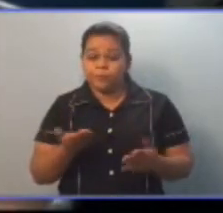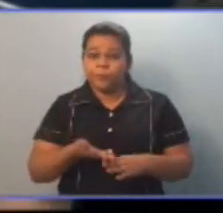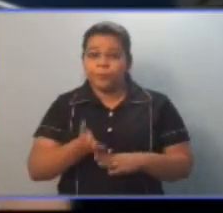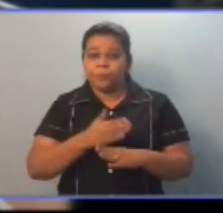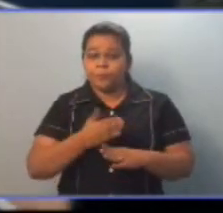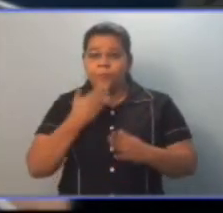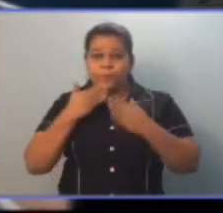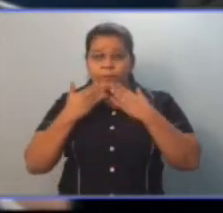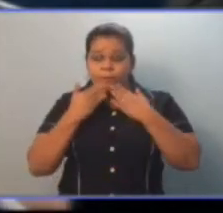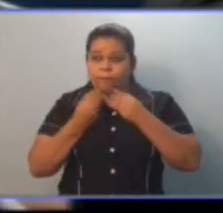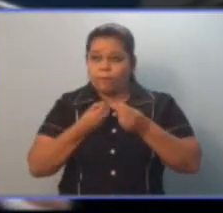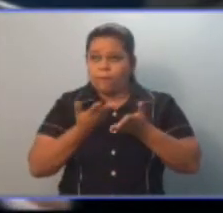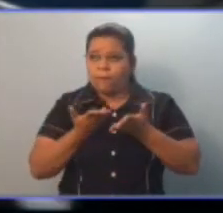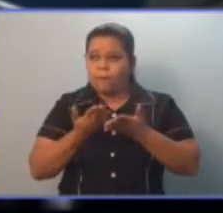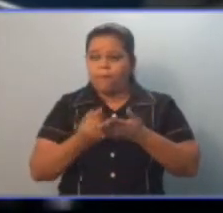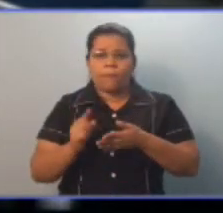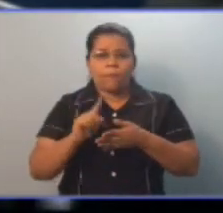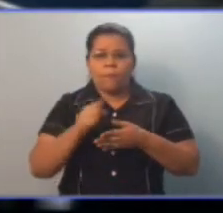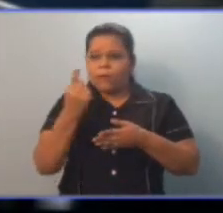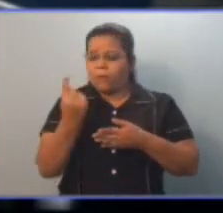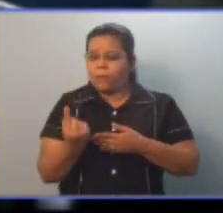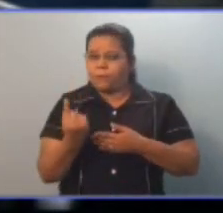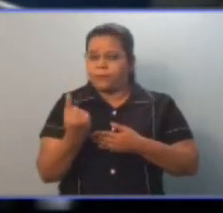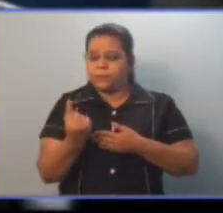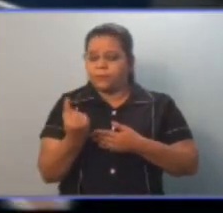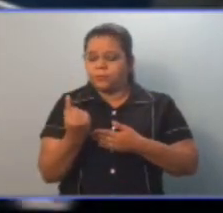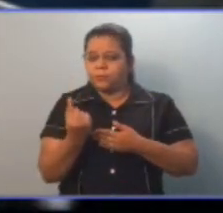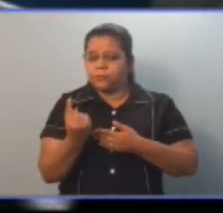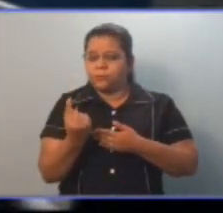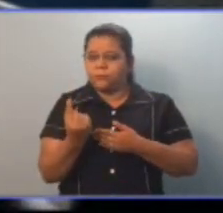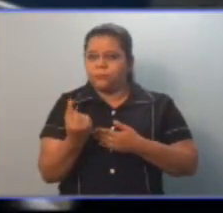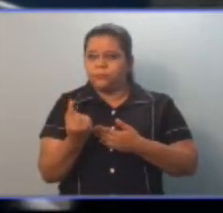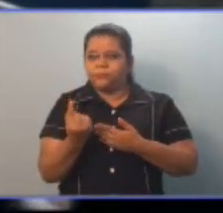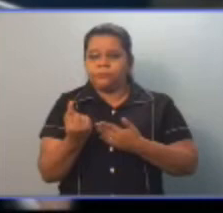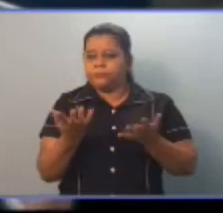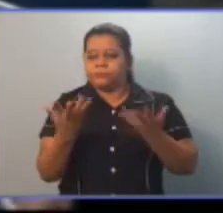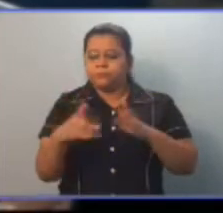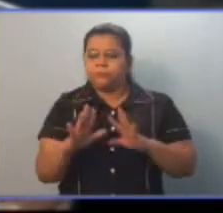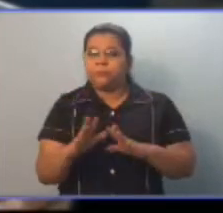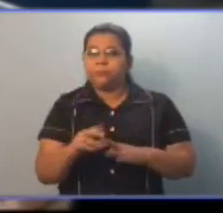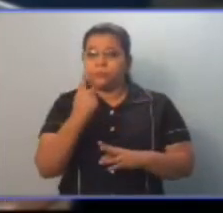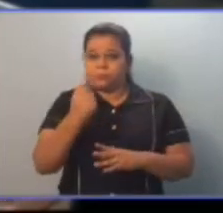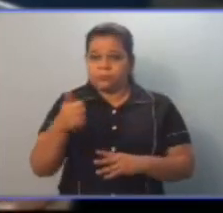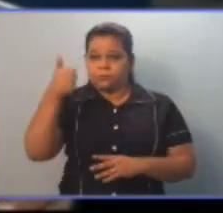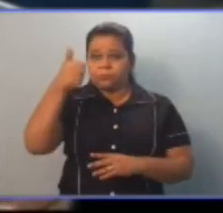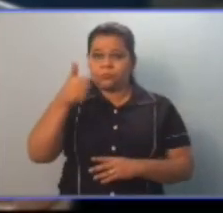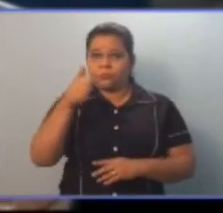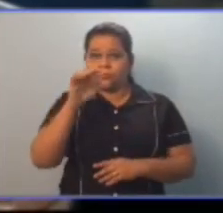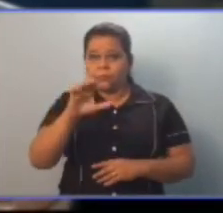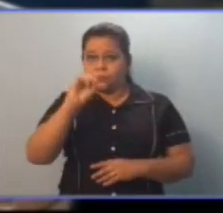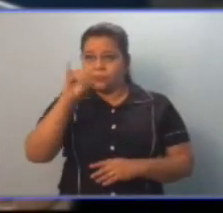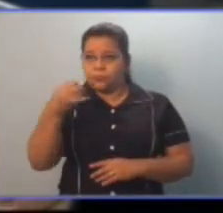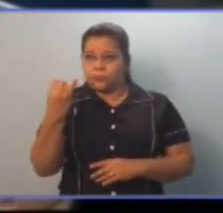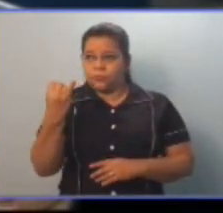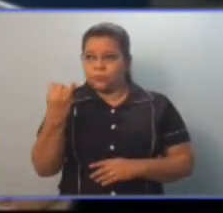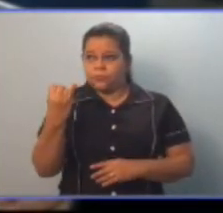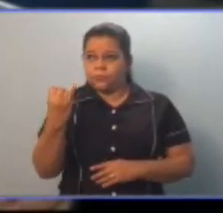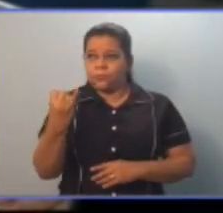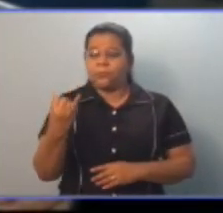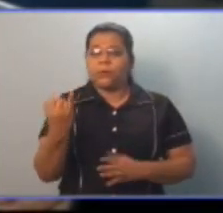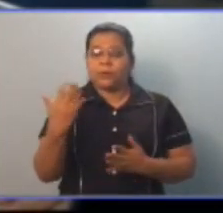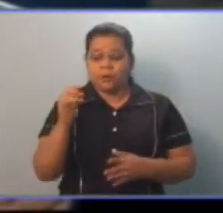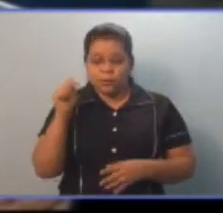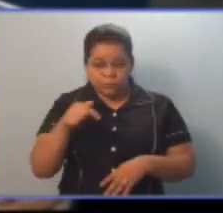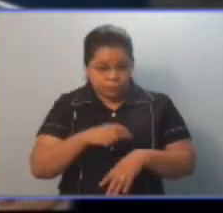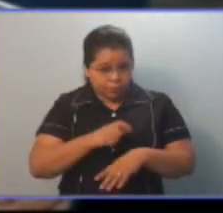no es nadie, no es un ser anónimo, no es Juan Pueblo, es el magistrado de la Sala de lo Constitucional, que está en